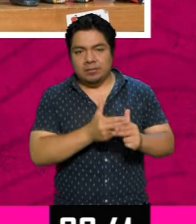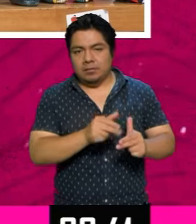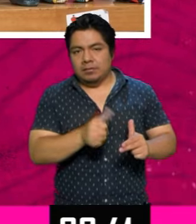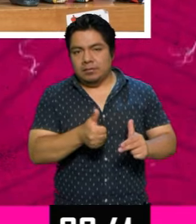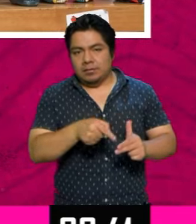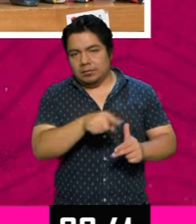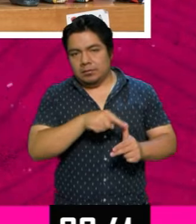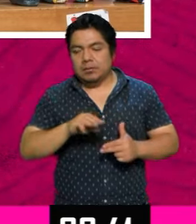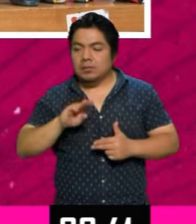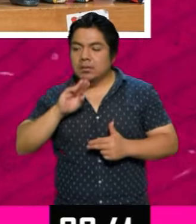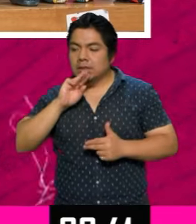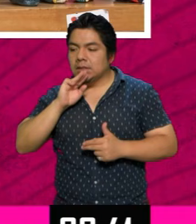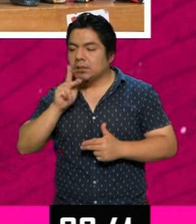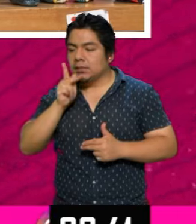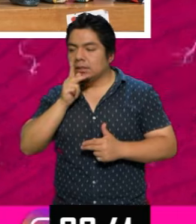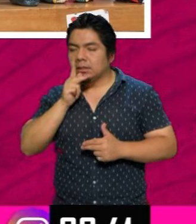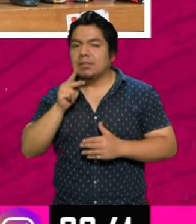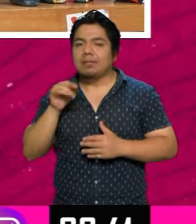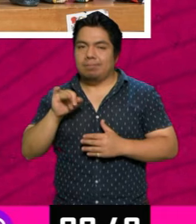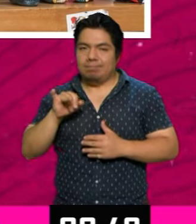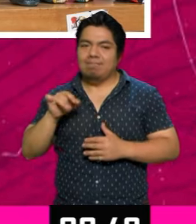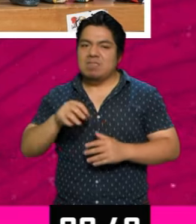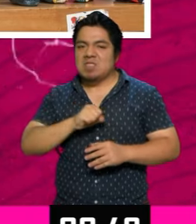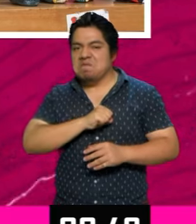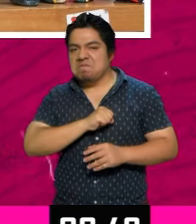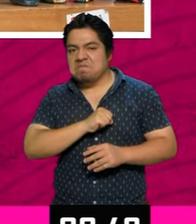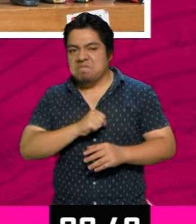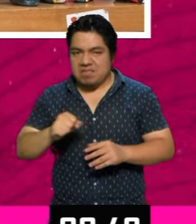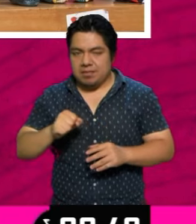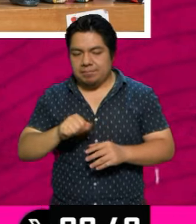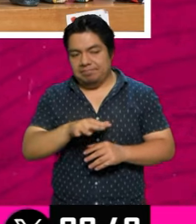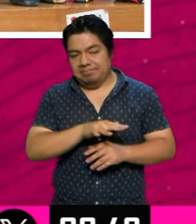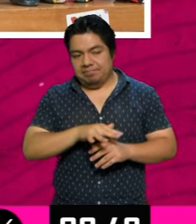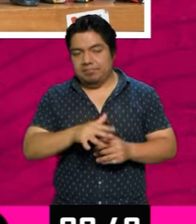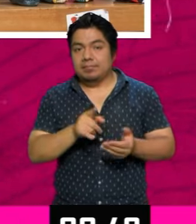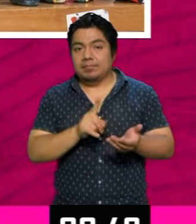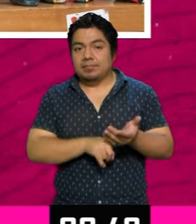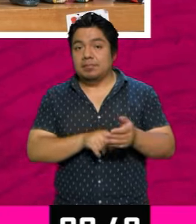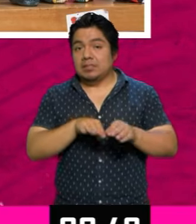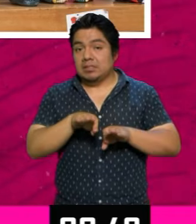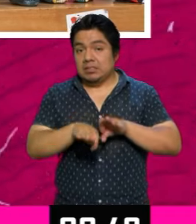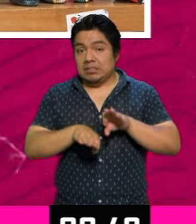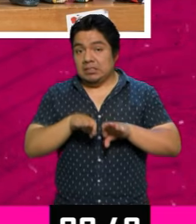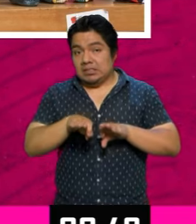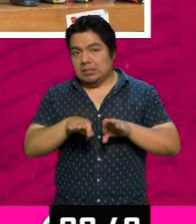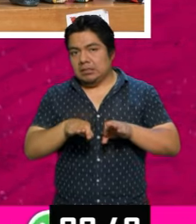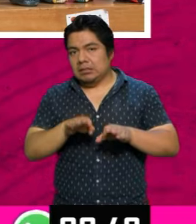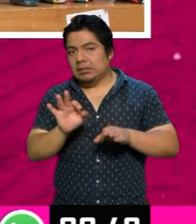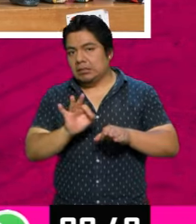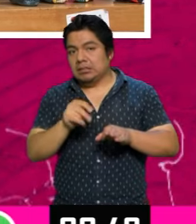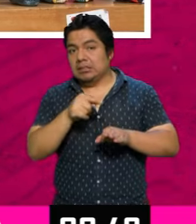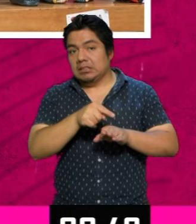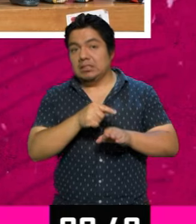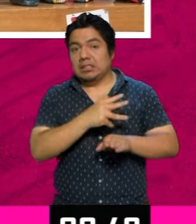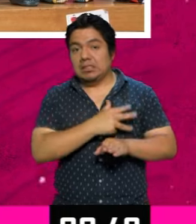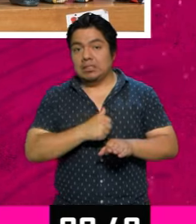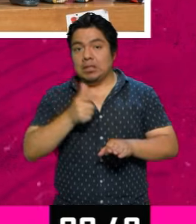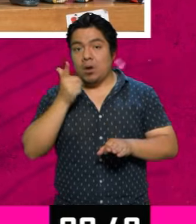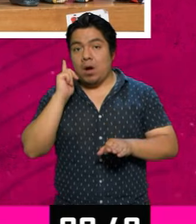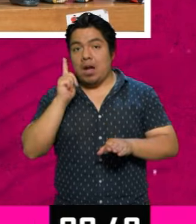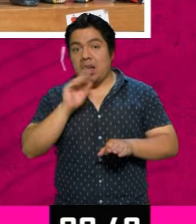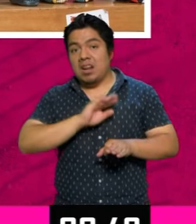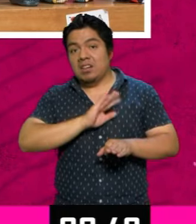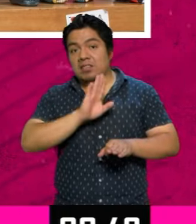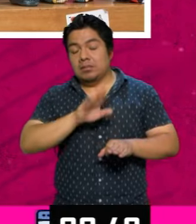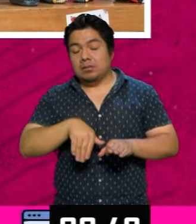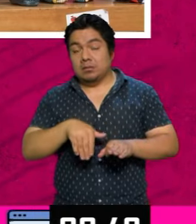padres son sádicos y han puesto en operación ese núcleo de querer, en última instancia, la muerte de este niño, lo